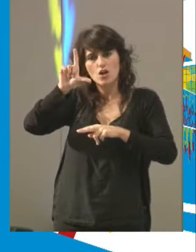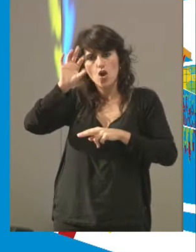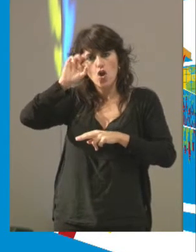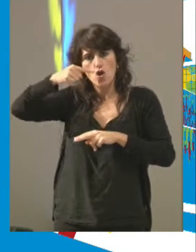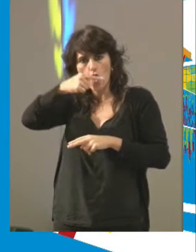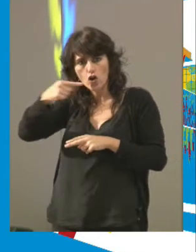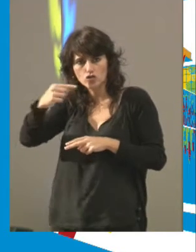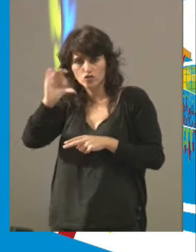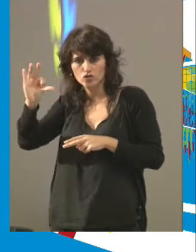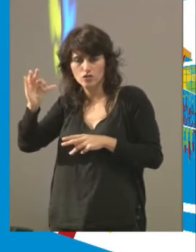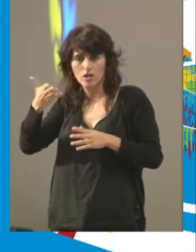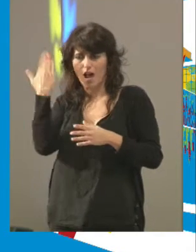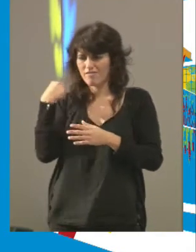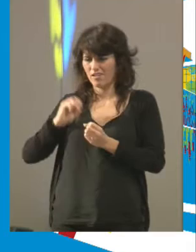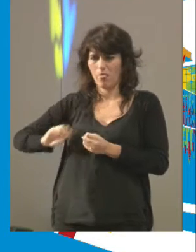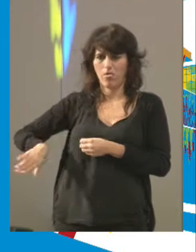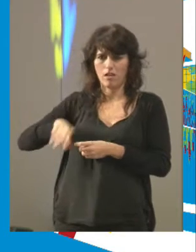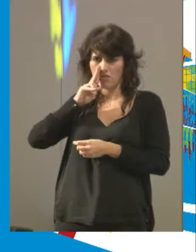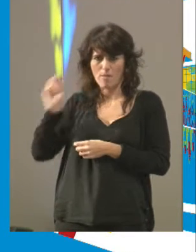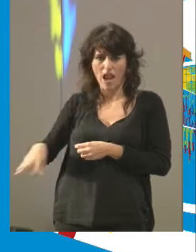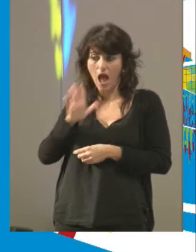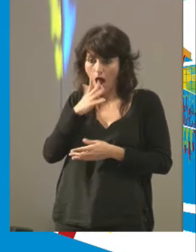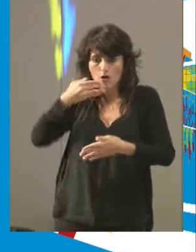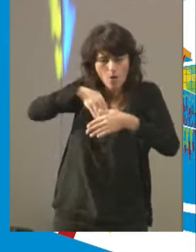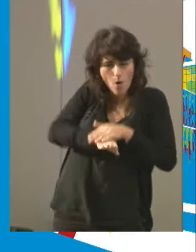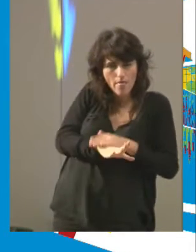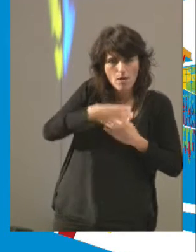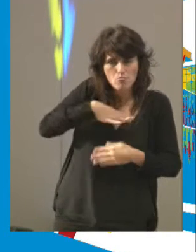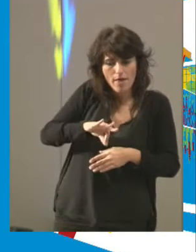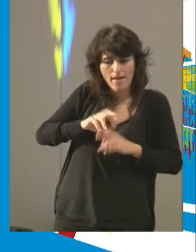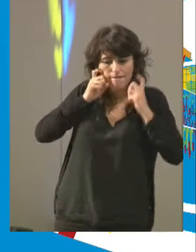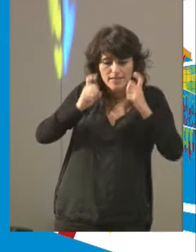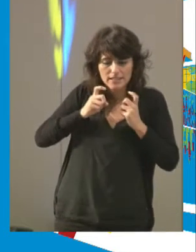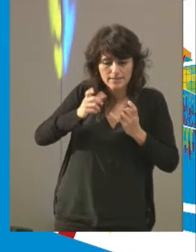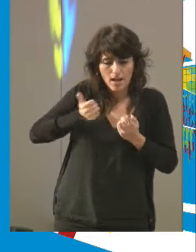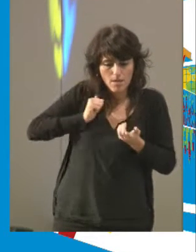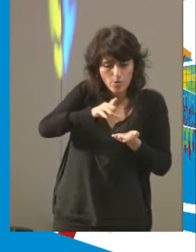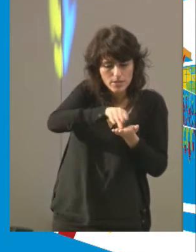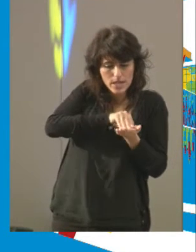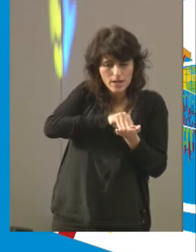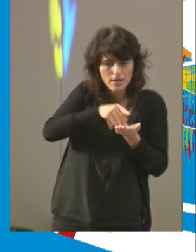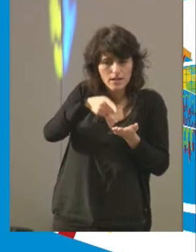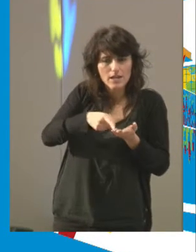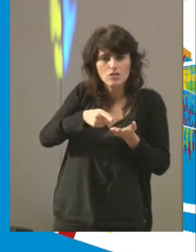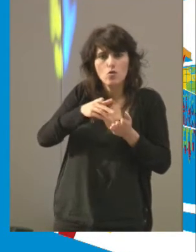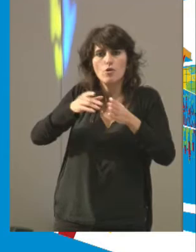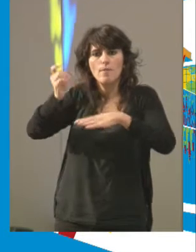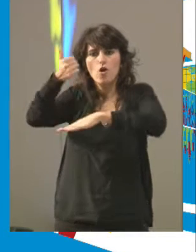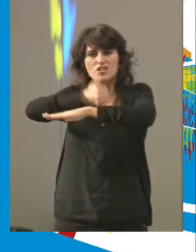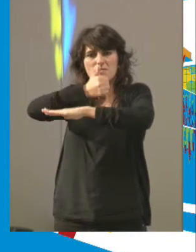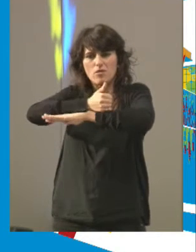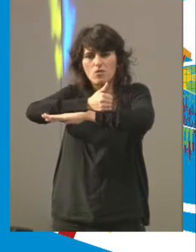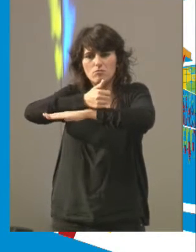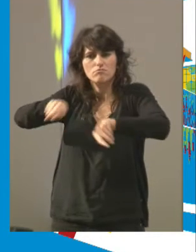tiraba toda esa información, ahora se puede guardar, se puede analizar y se puede intentar identificar por qué se nos ha caído el servidor,